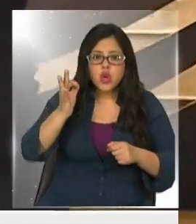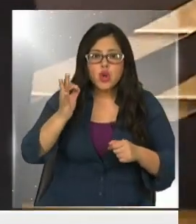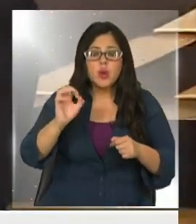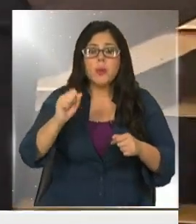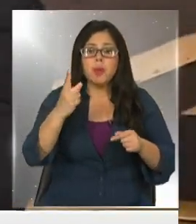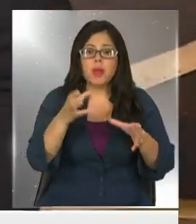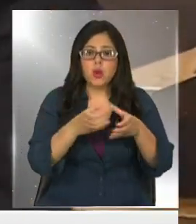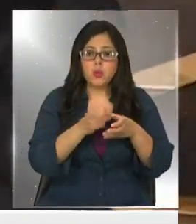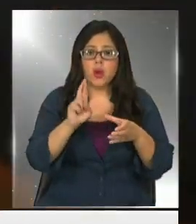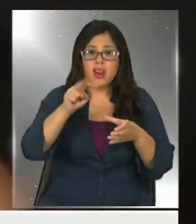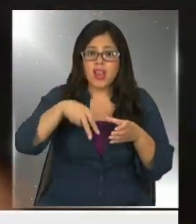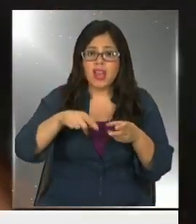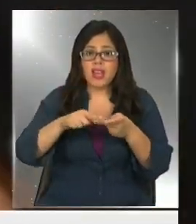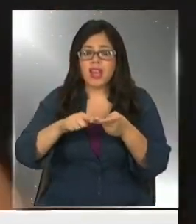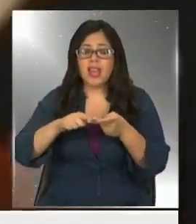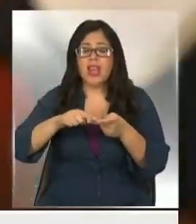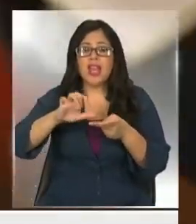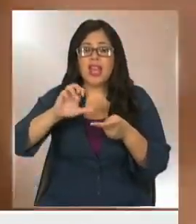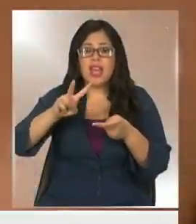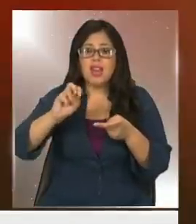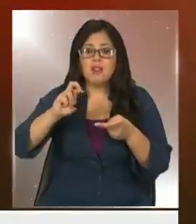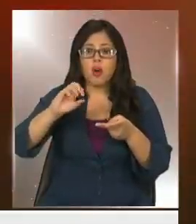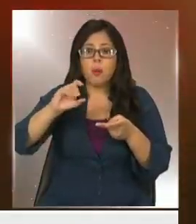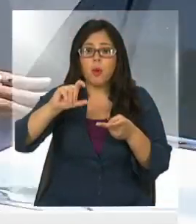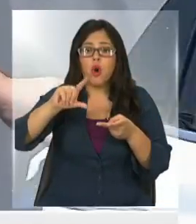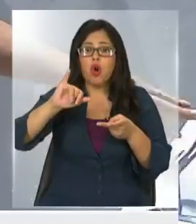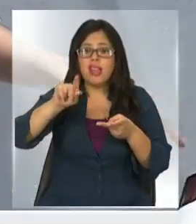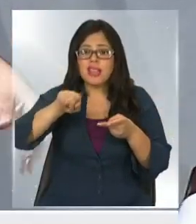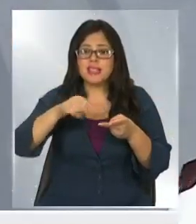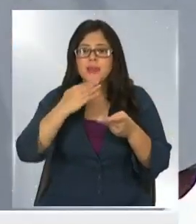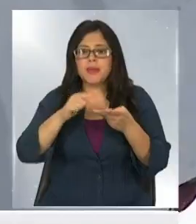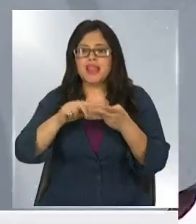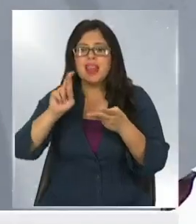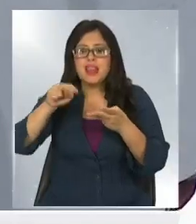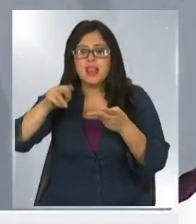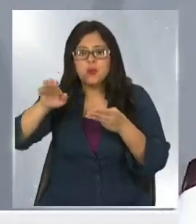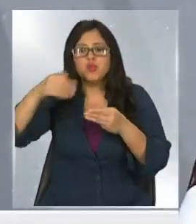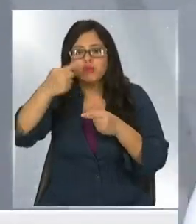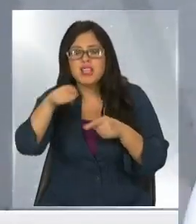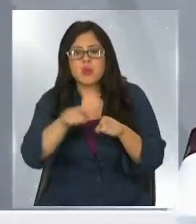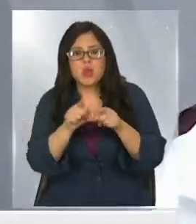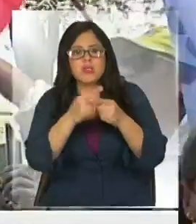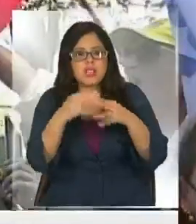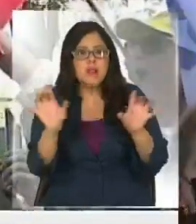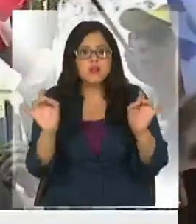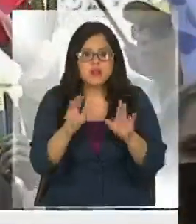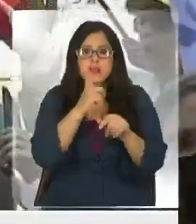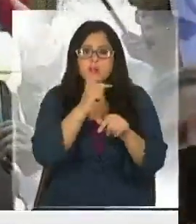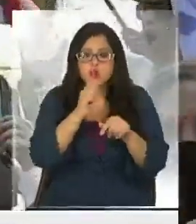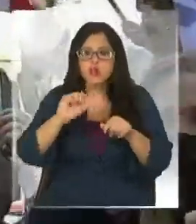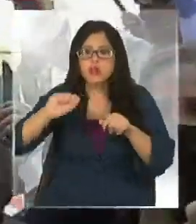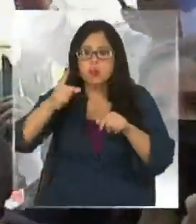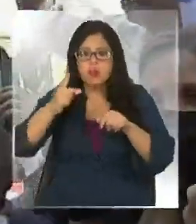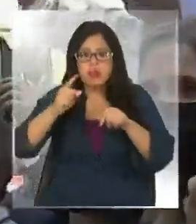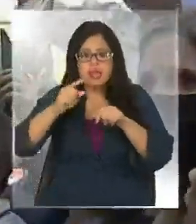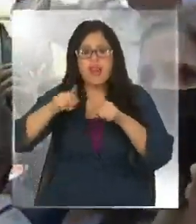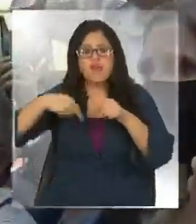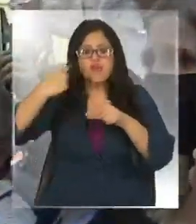evo poli este jueves y la audi la próxima semana todo para intentar cerrar filas en una incierta primera vuelta presidencial